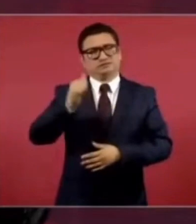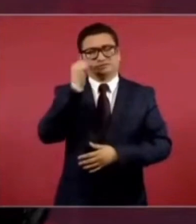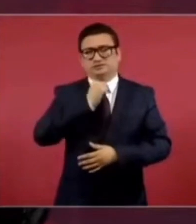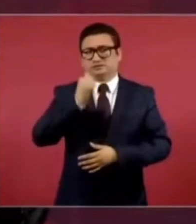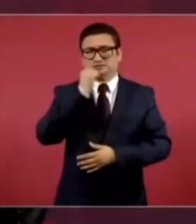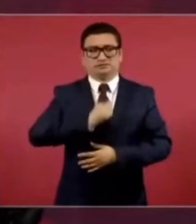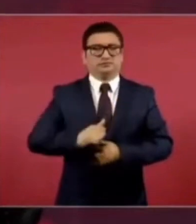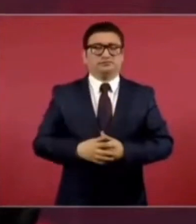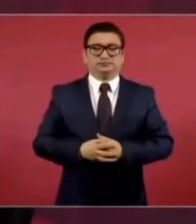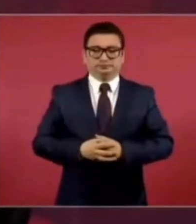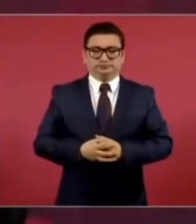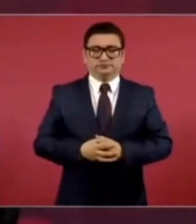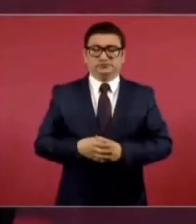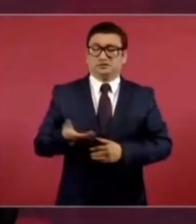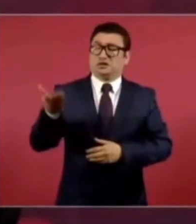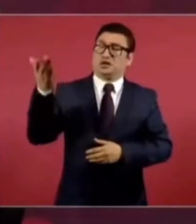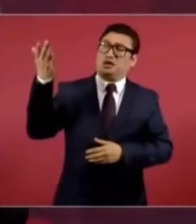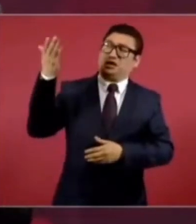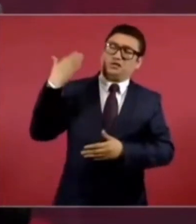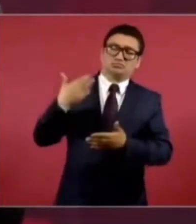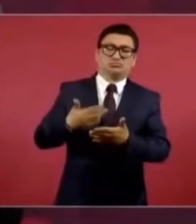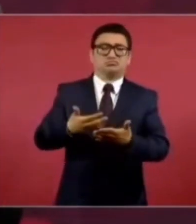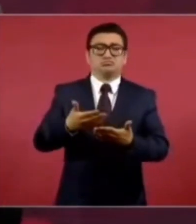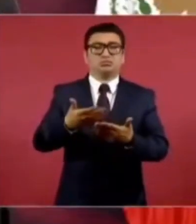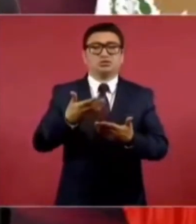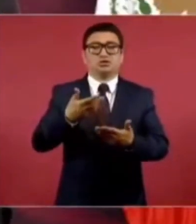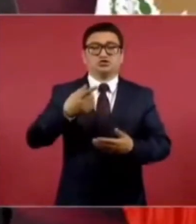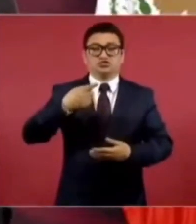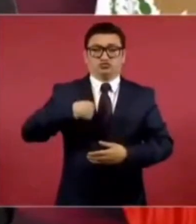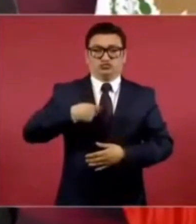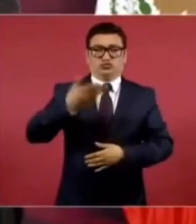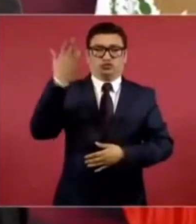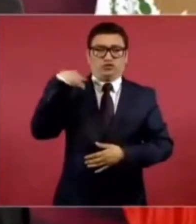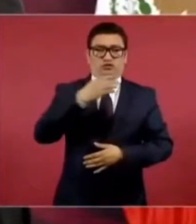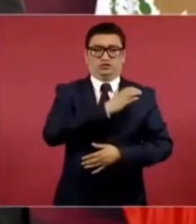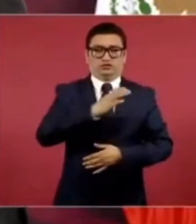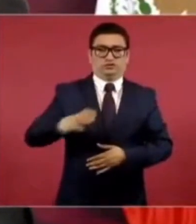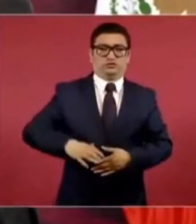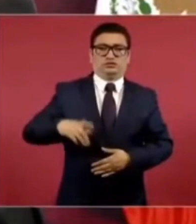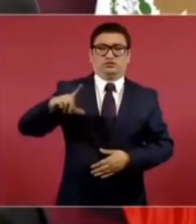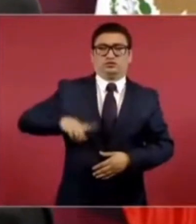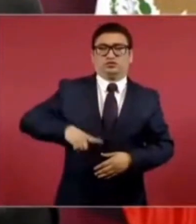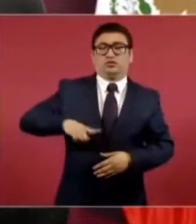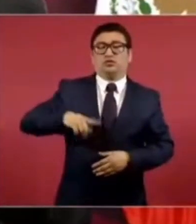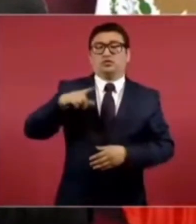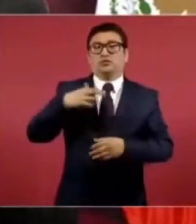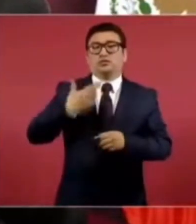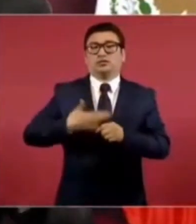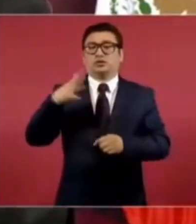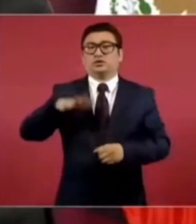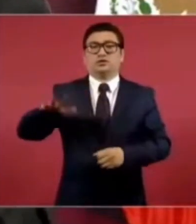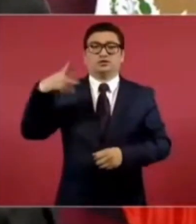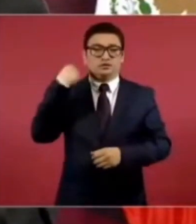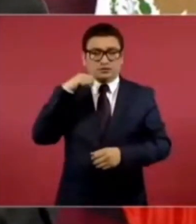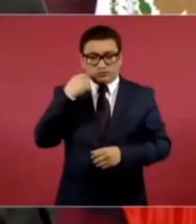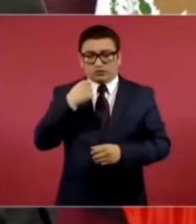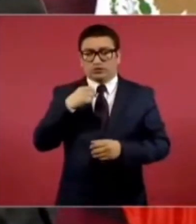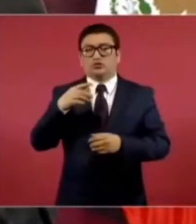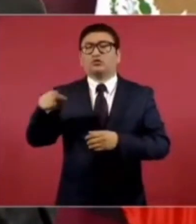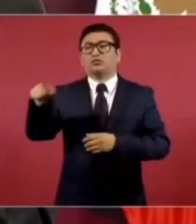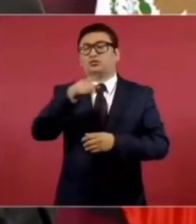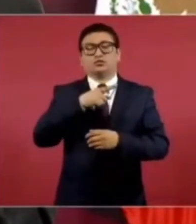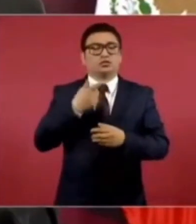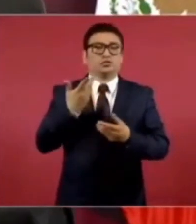así cuando yo voy de candidato a gobernador a Tabasco que no había tradición